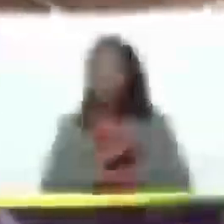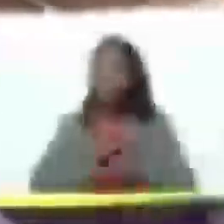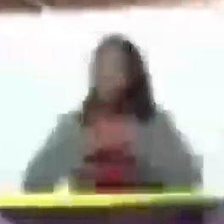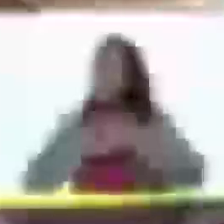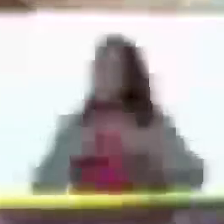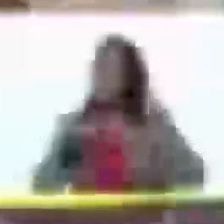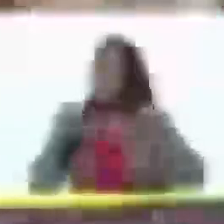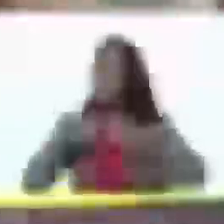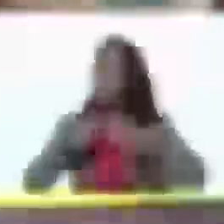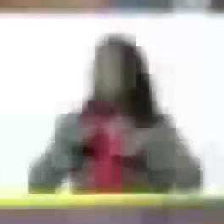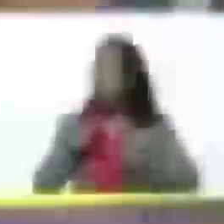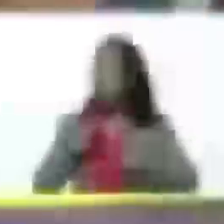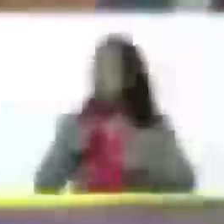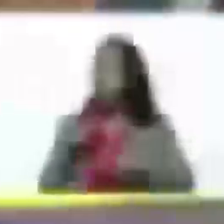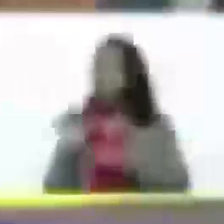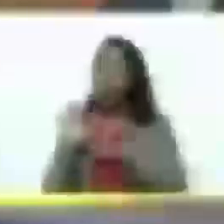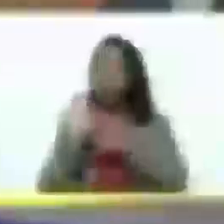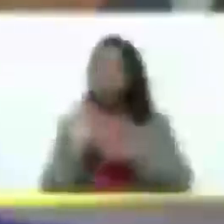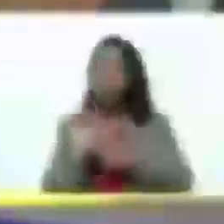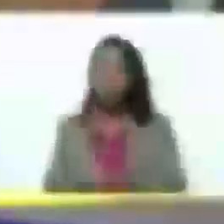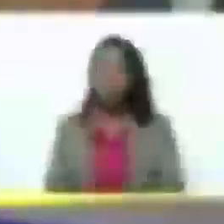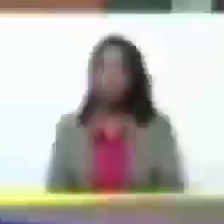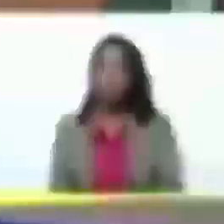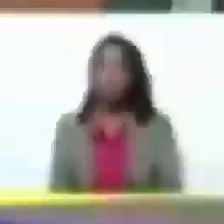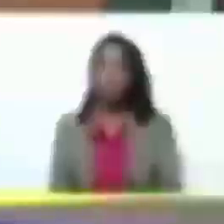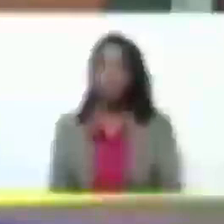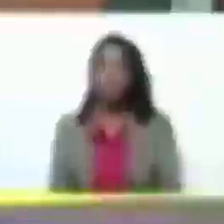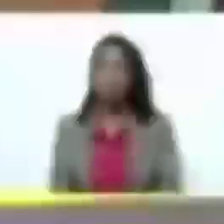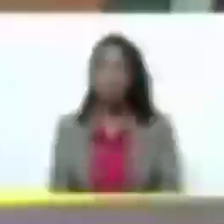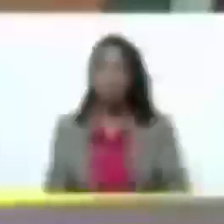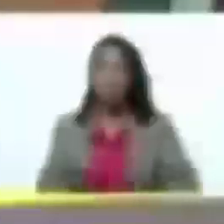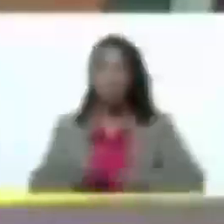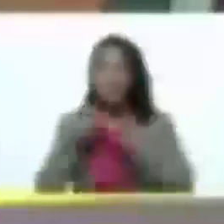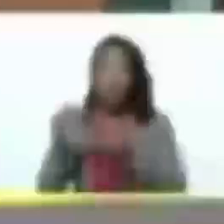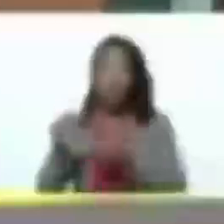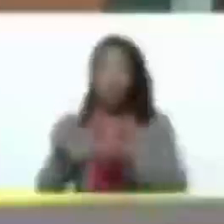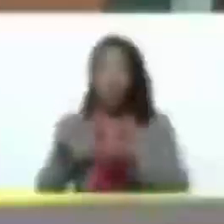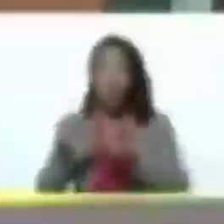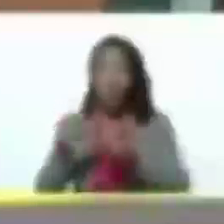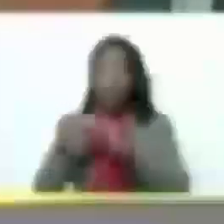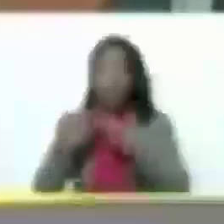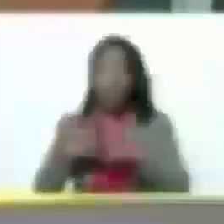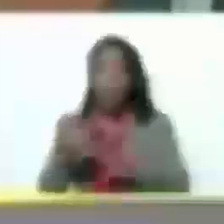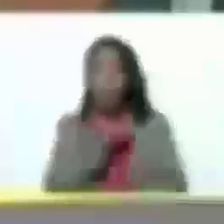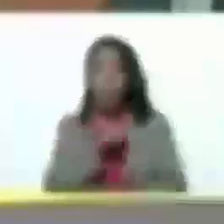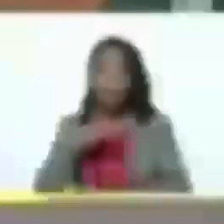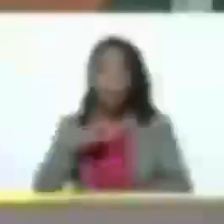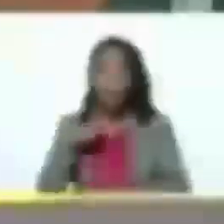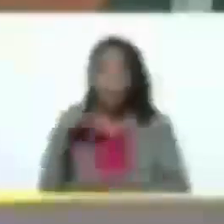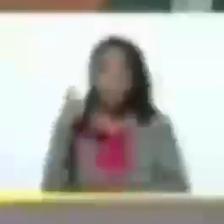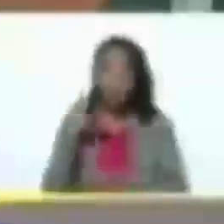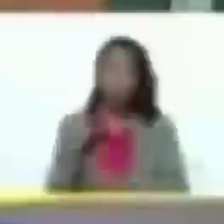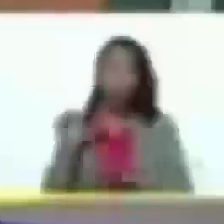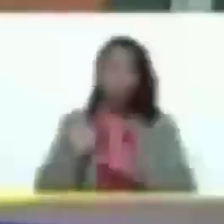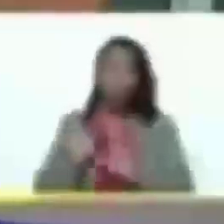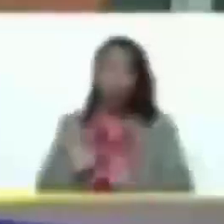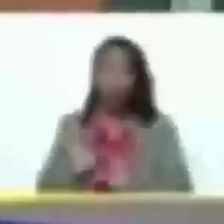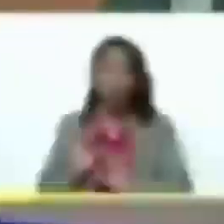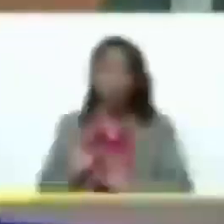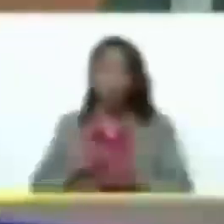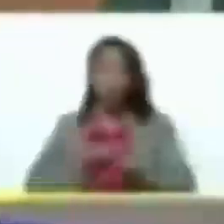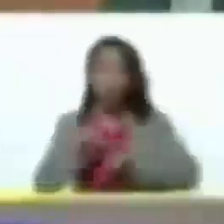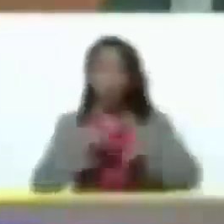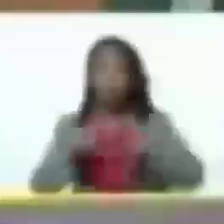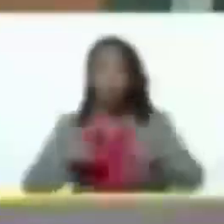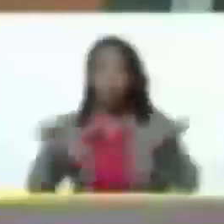la situación. Pero el país necesita ir agarrando músculo. Ya viene el impuesto a los dólares,